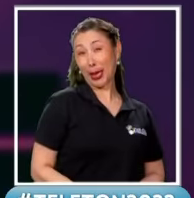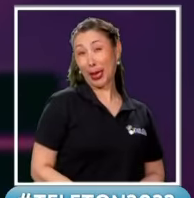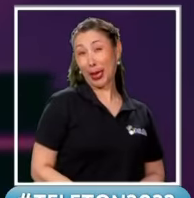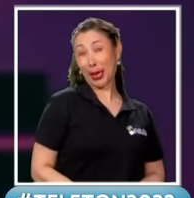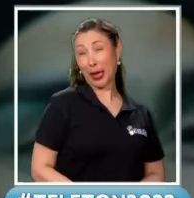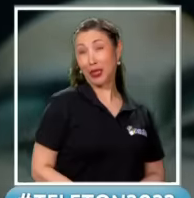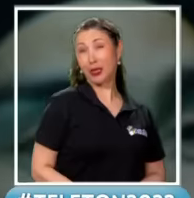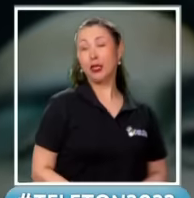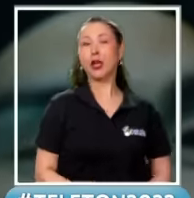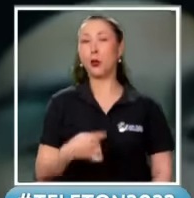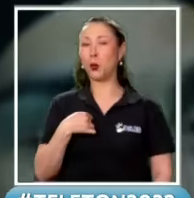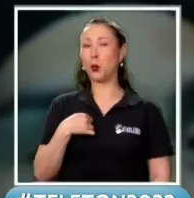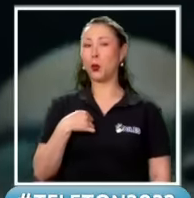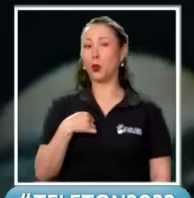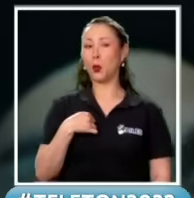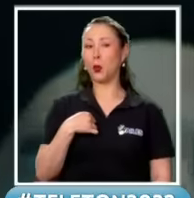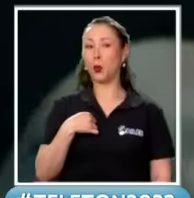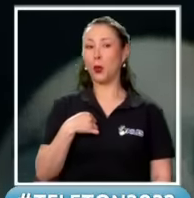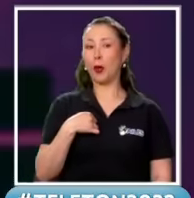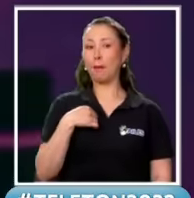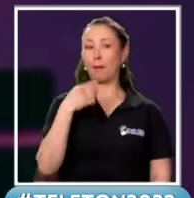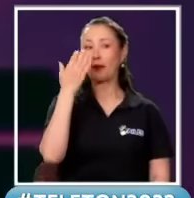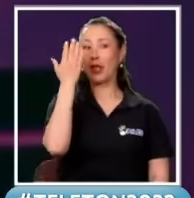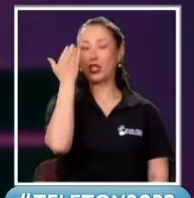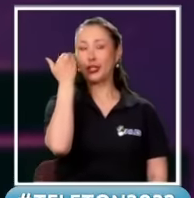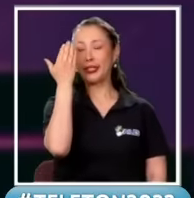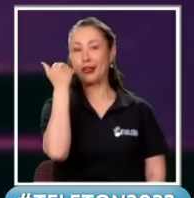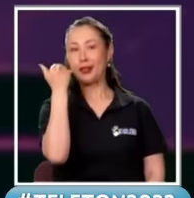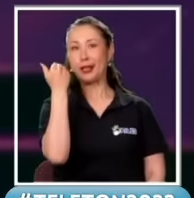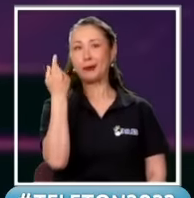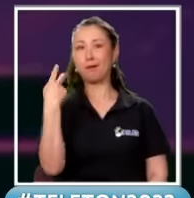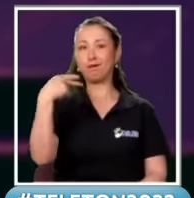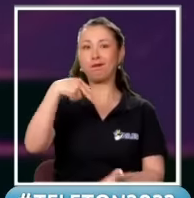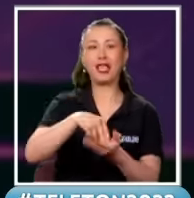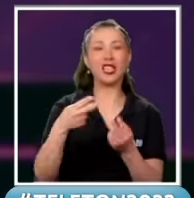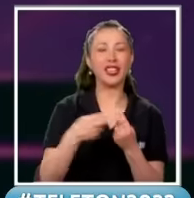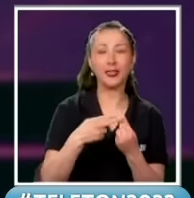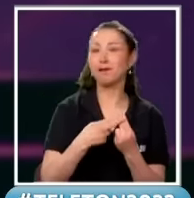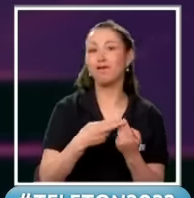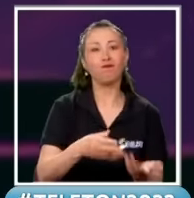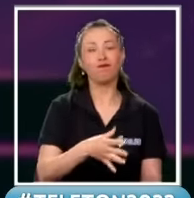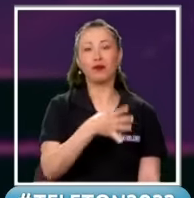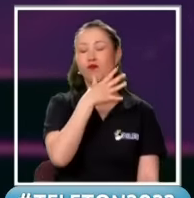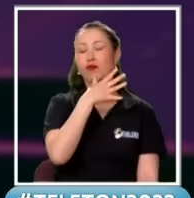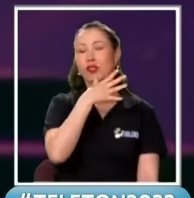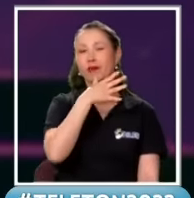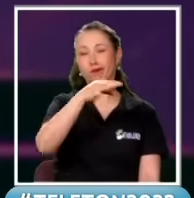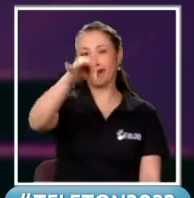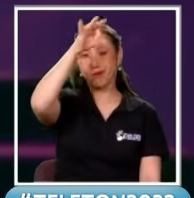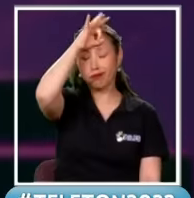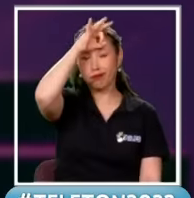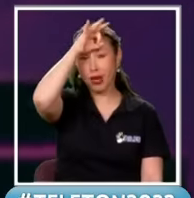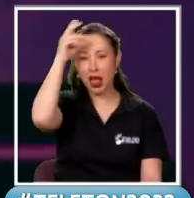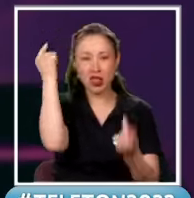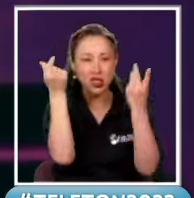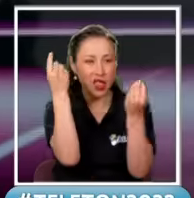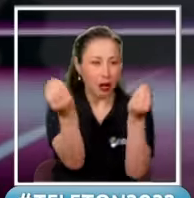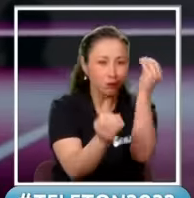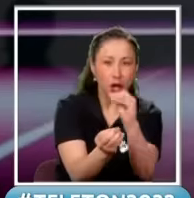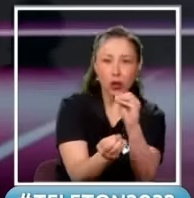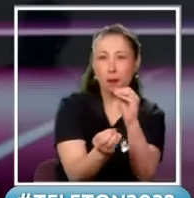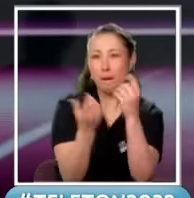Yo no sabía muy bien qué hacer en esta Teletón. Estaba buscando ideas, nuevos